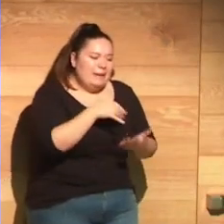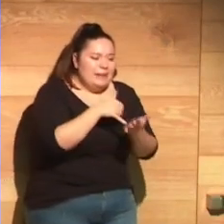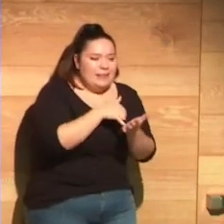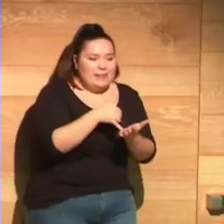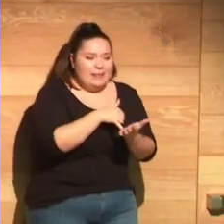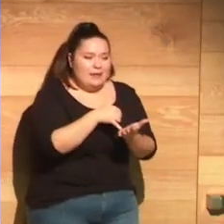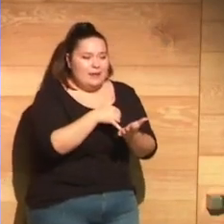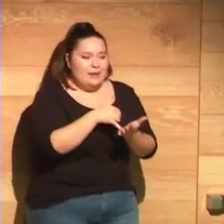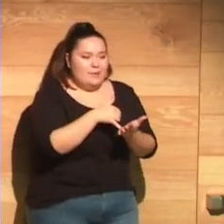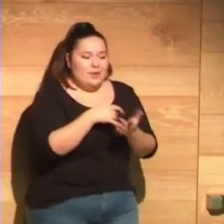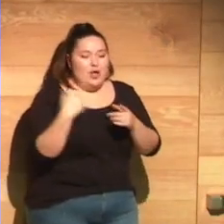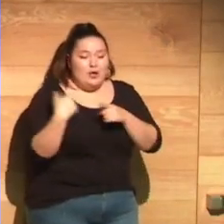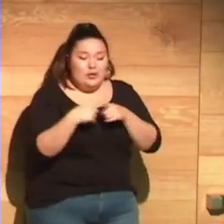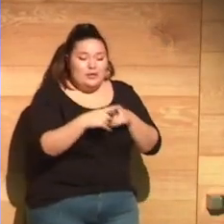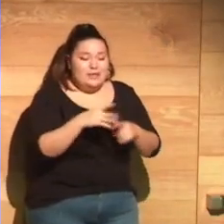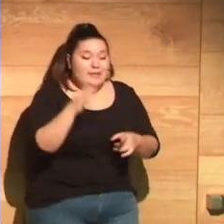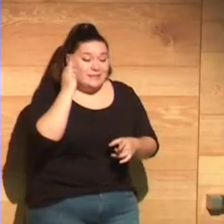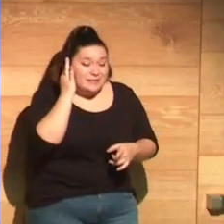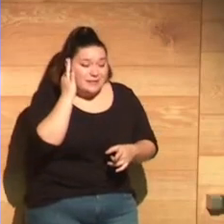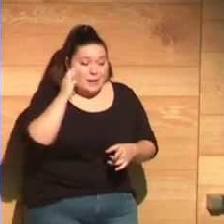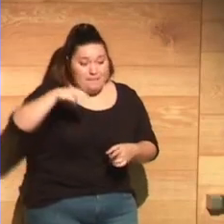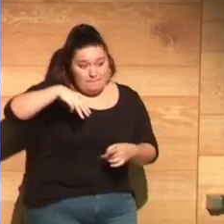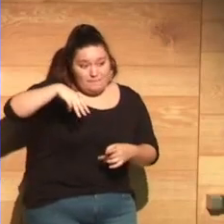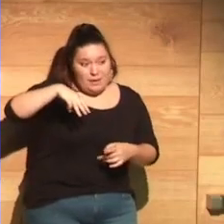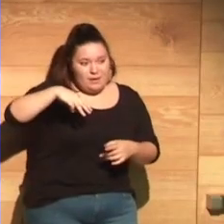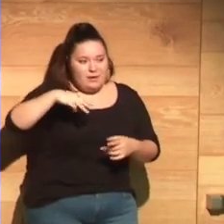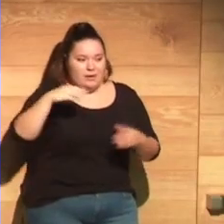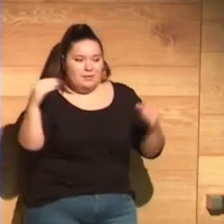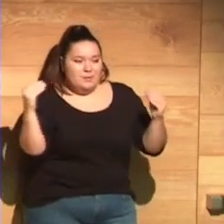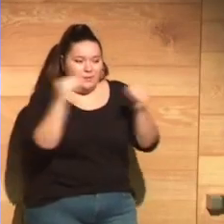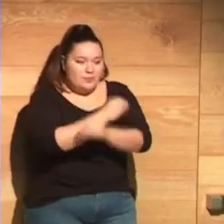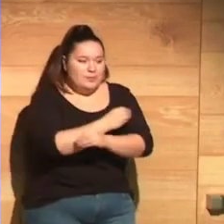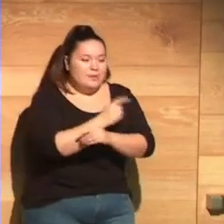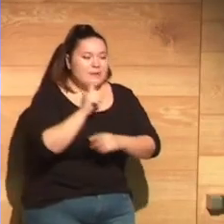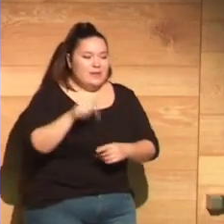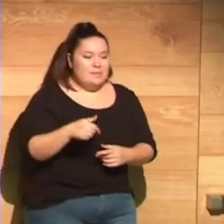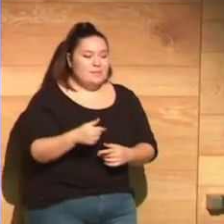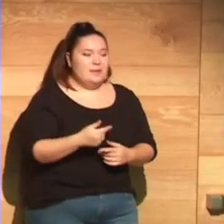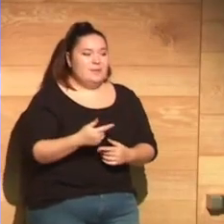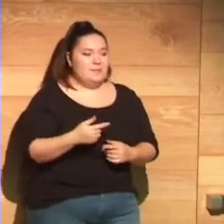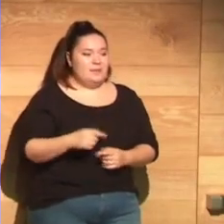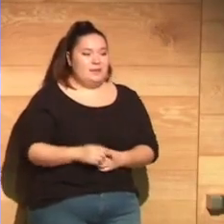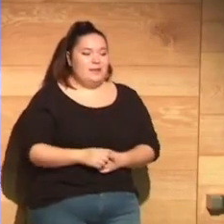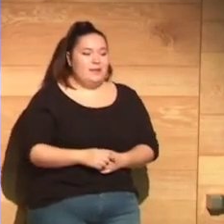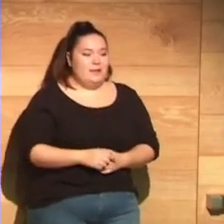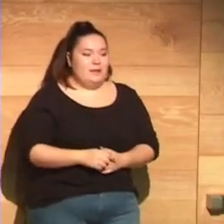no lo sé, había algo de vulnerabilidad, de contradicción en ella misma